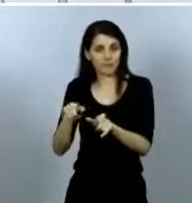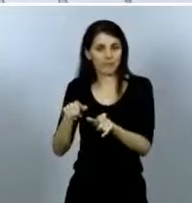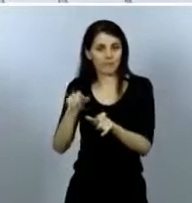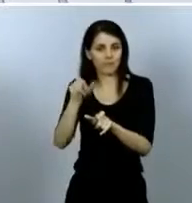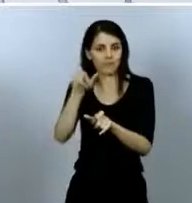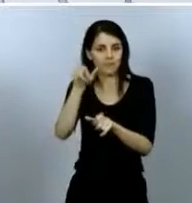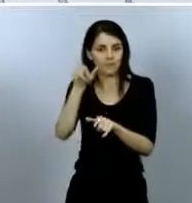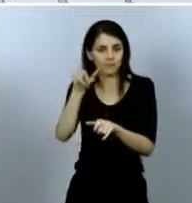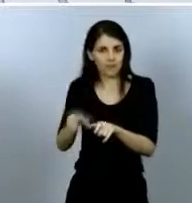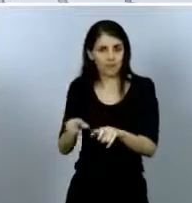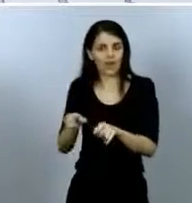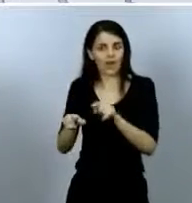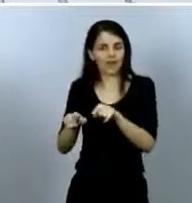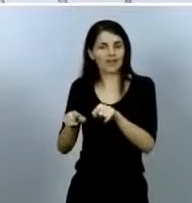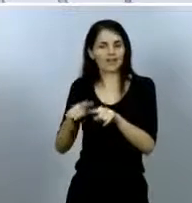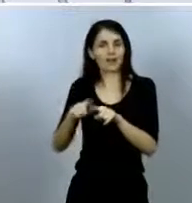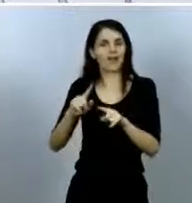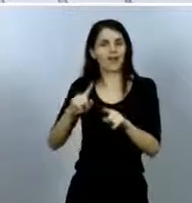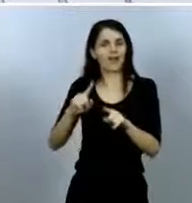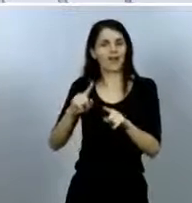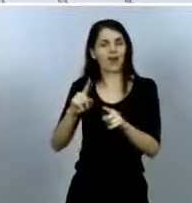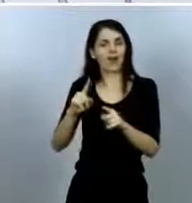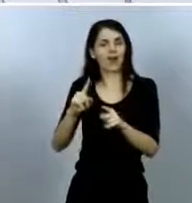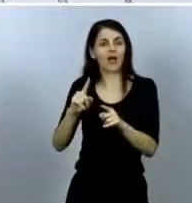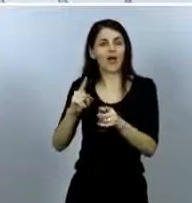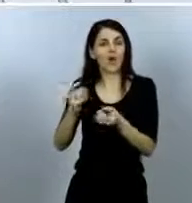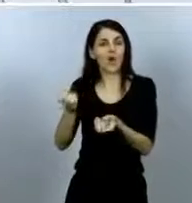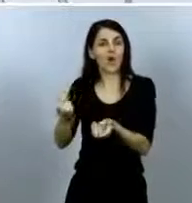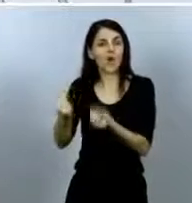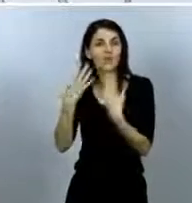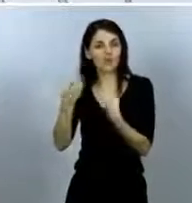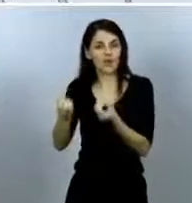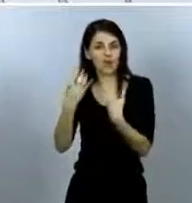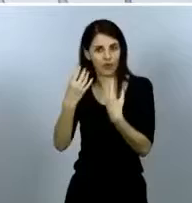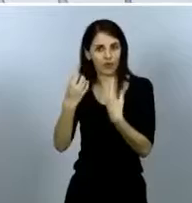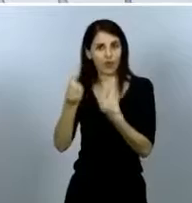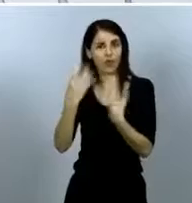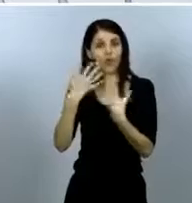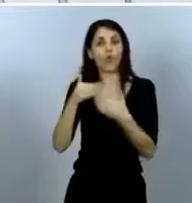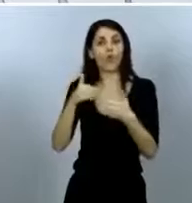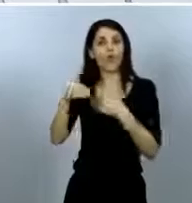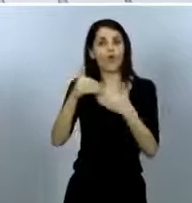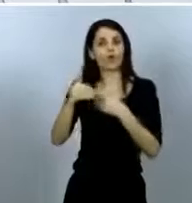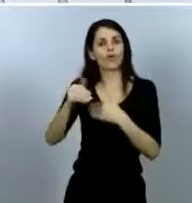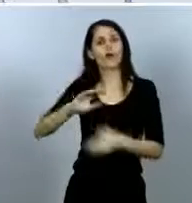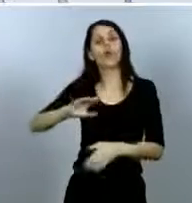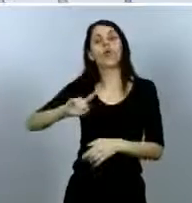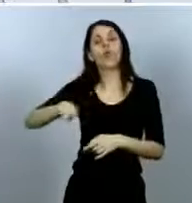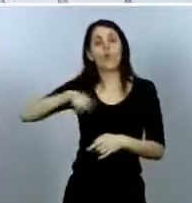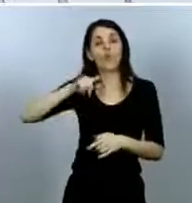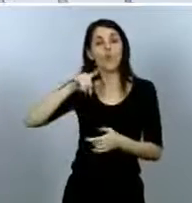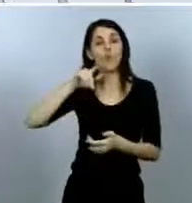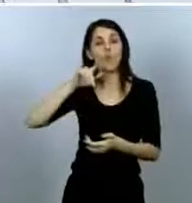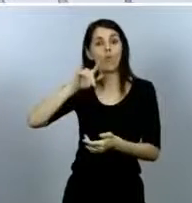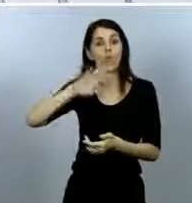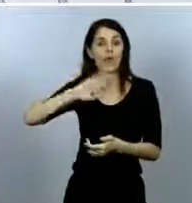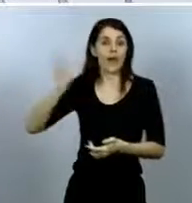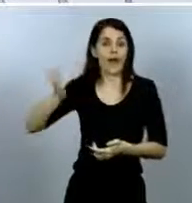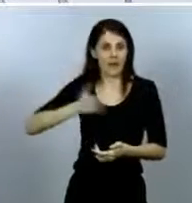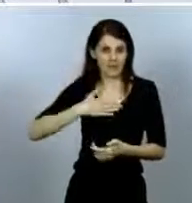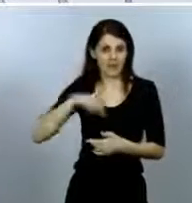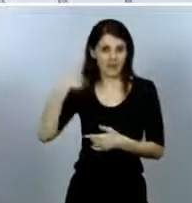pero no será notificada como fallecida ayer hasta un día más tarde esto puede pasar con algunos casos